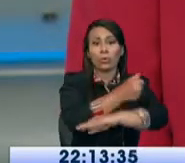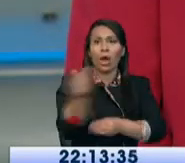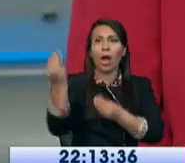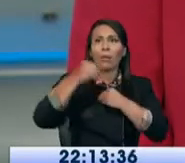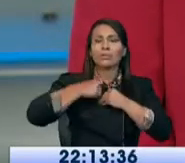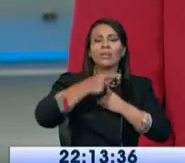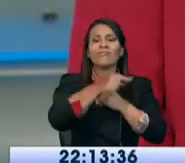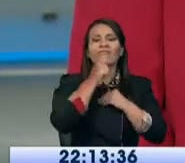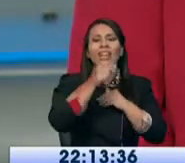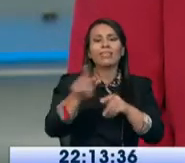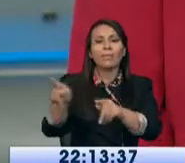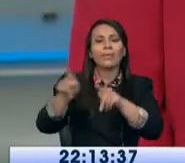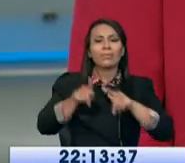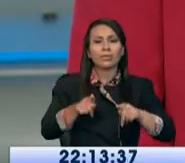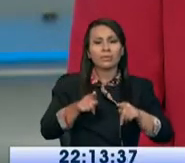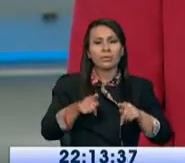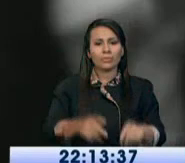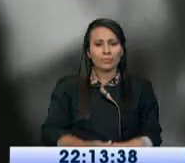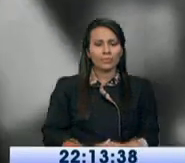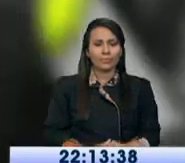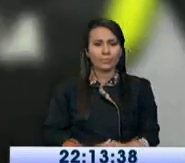para su funcionamiento.